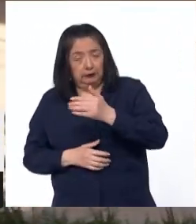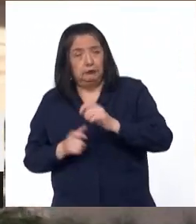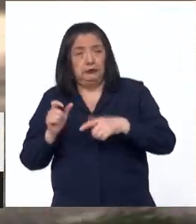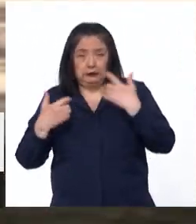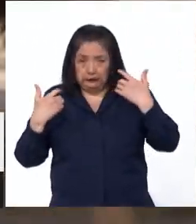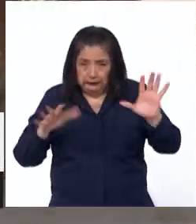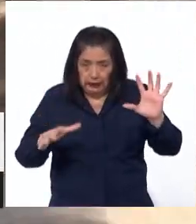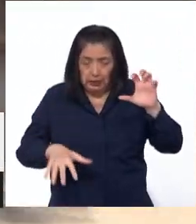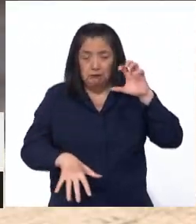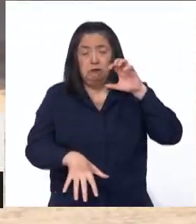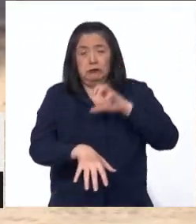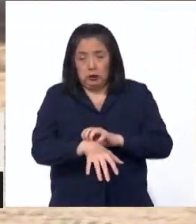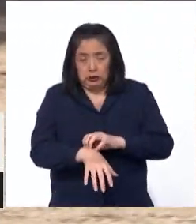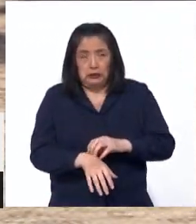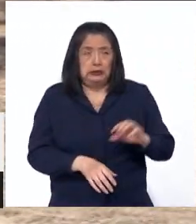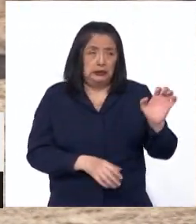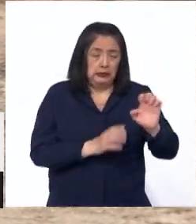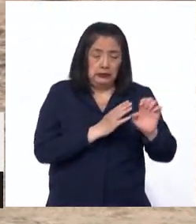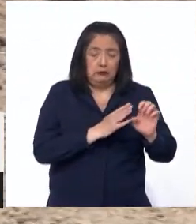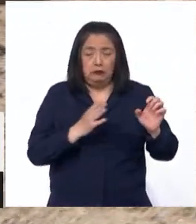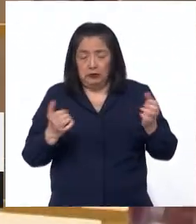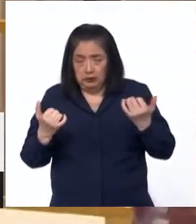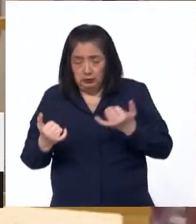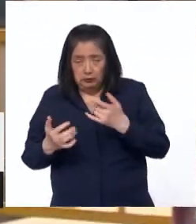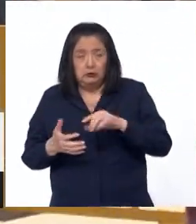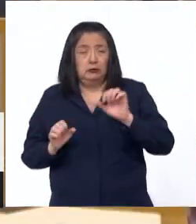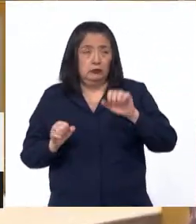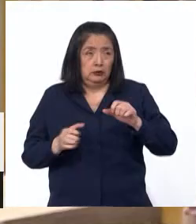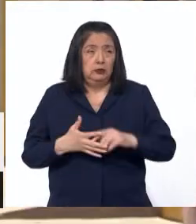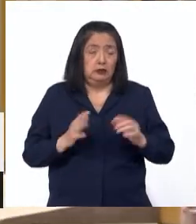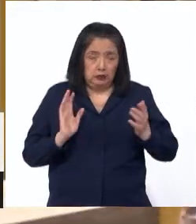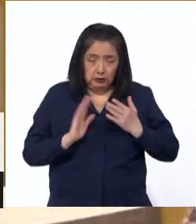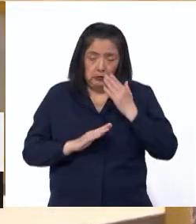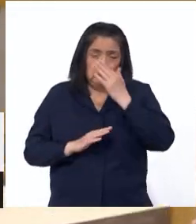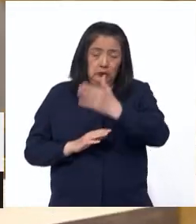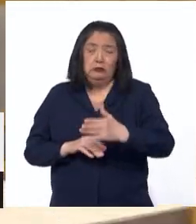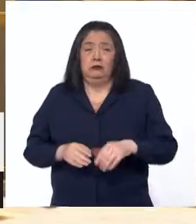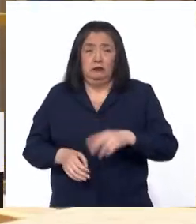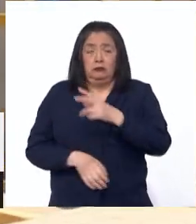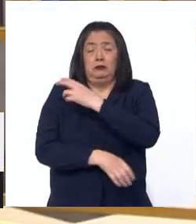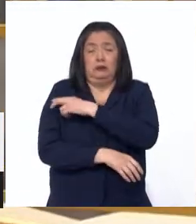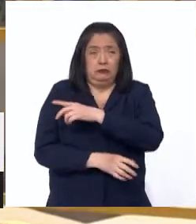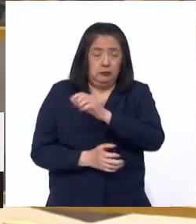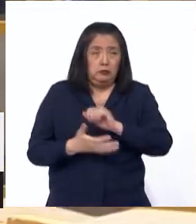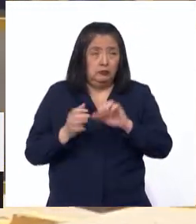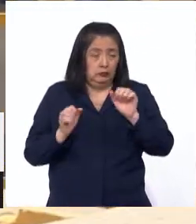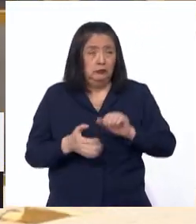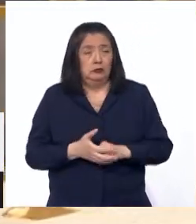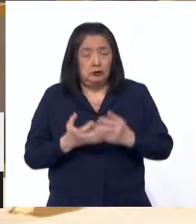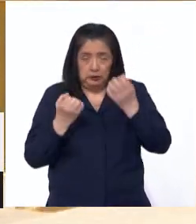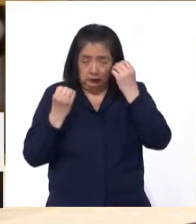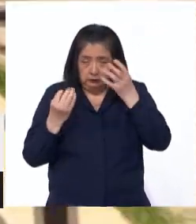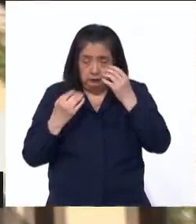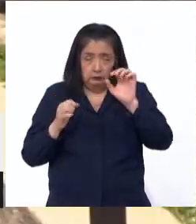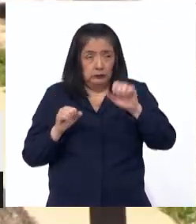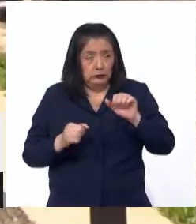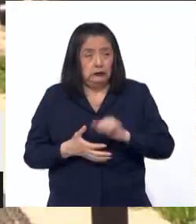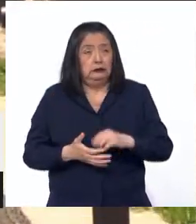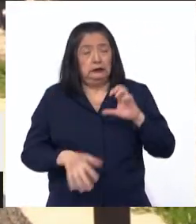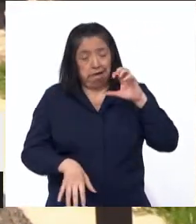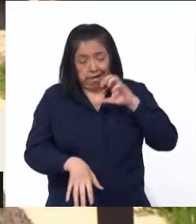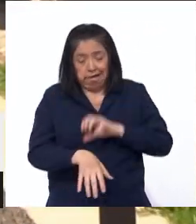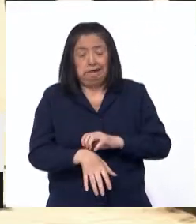personas que han sido mordidas de enero a la fecha, entonces se están acercando, ¿no? a informar de que han